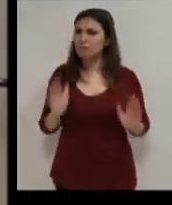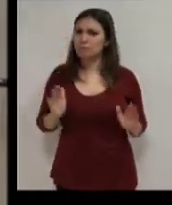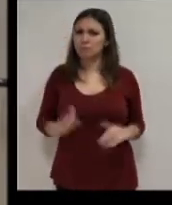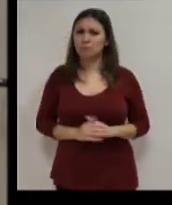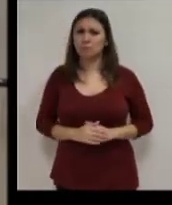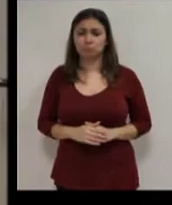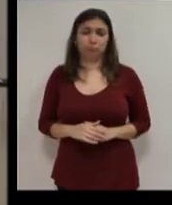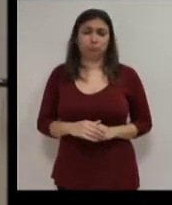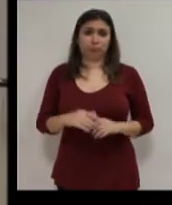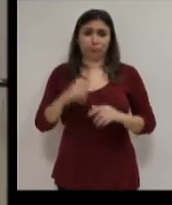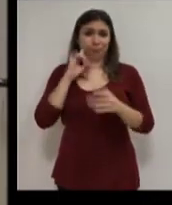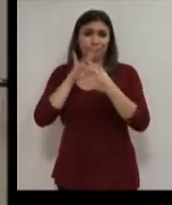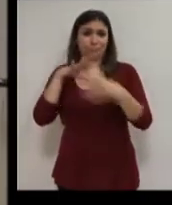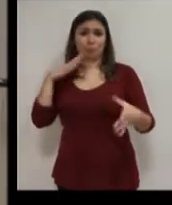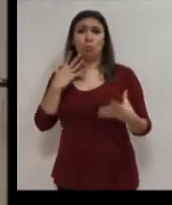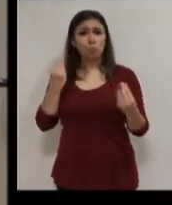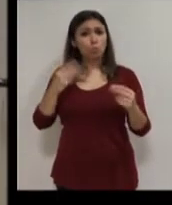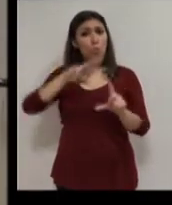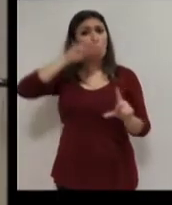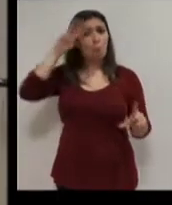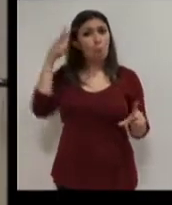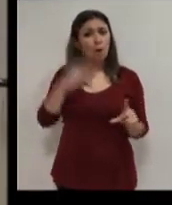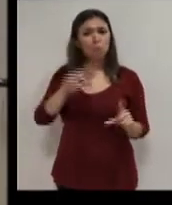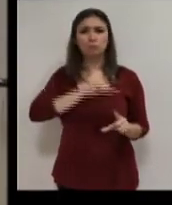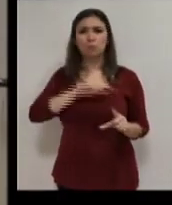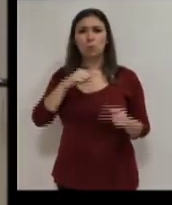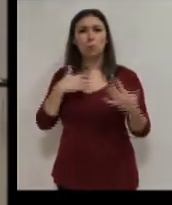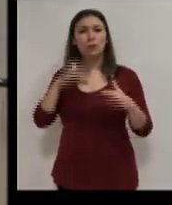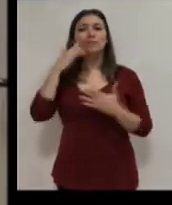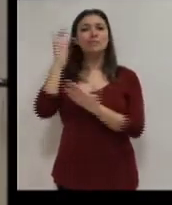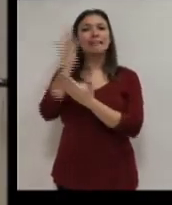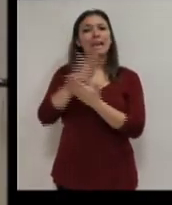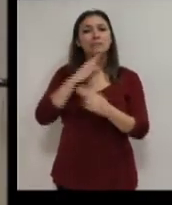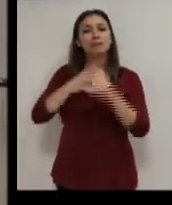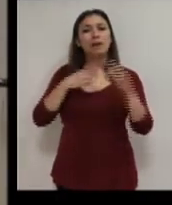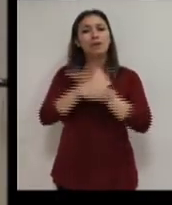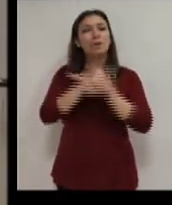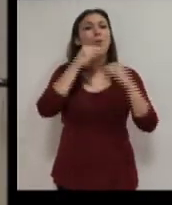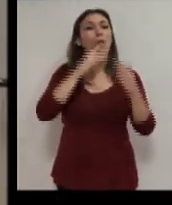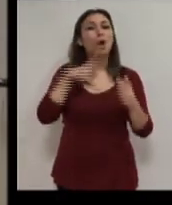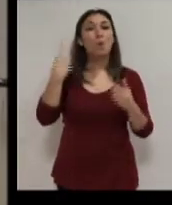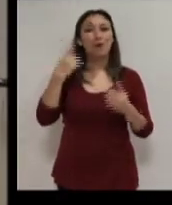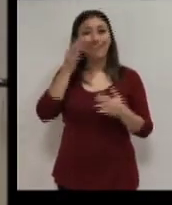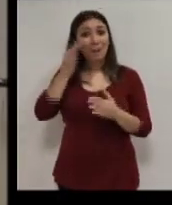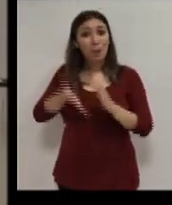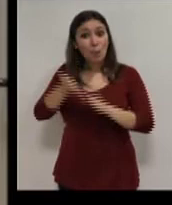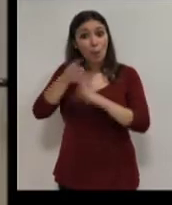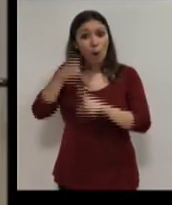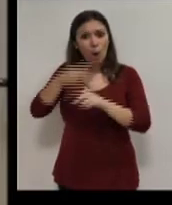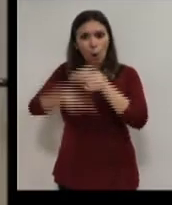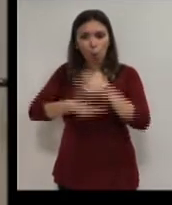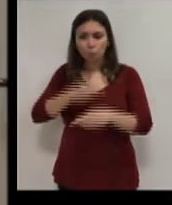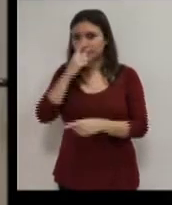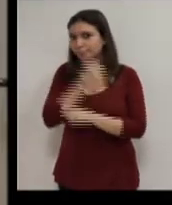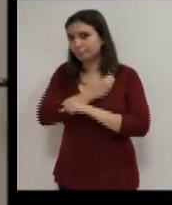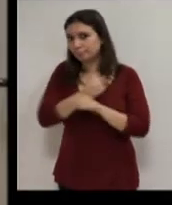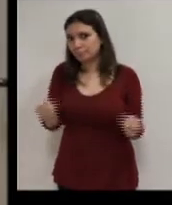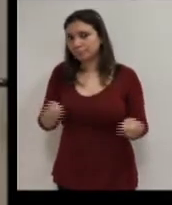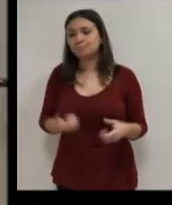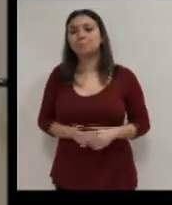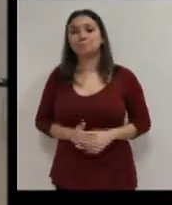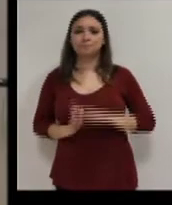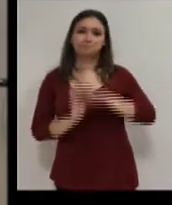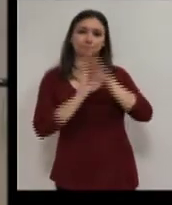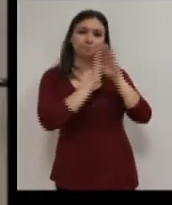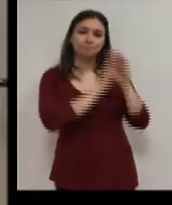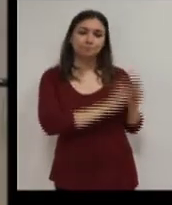usable. Es algo que no tiene nada que ver. Muchas páginas web que pueden superar test de accesibilidad, no hay quien las utilice. Eso me